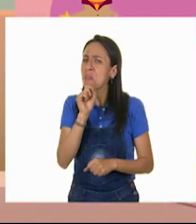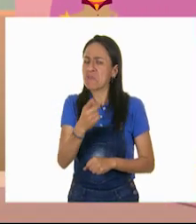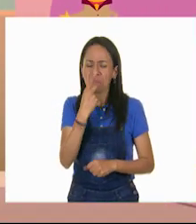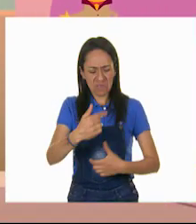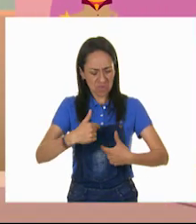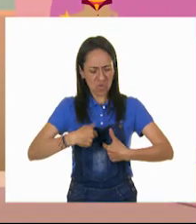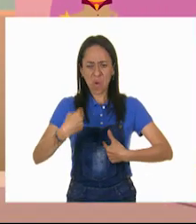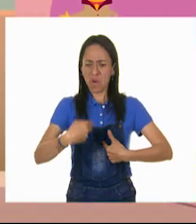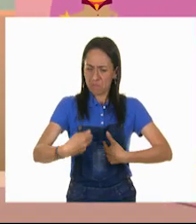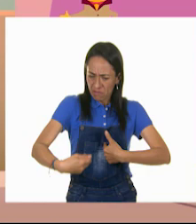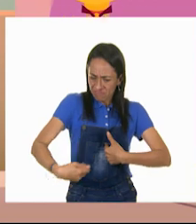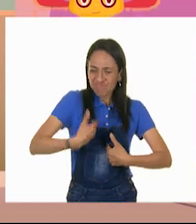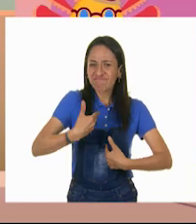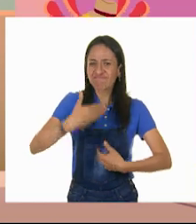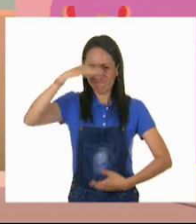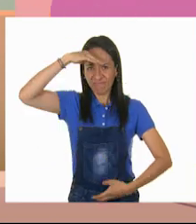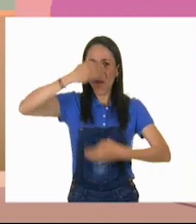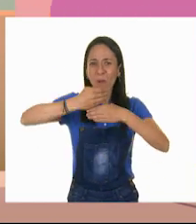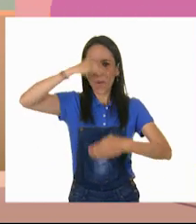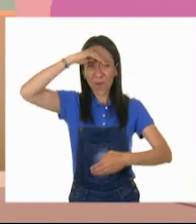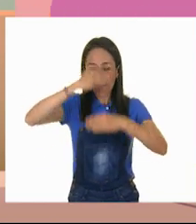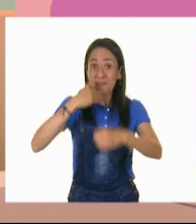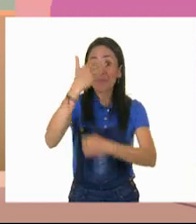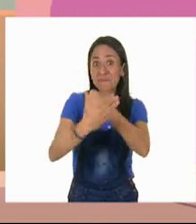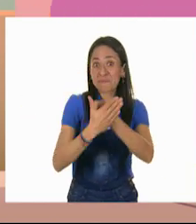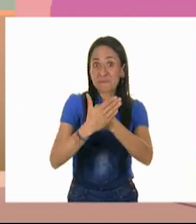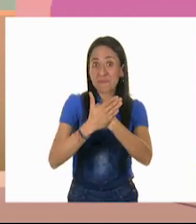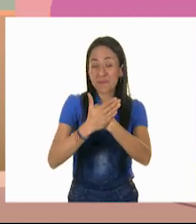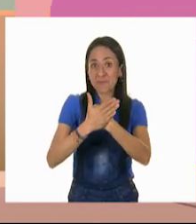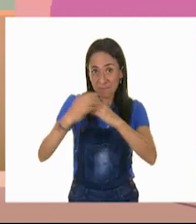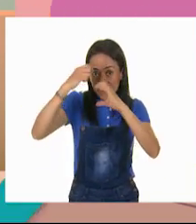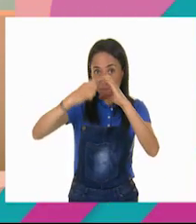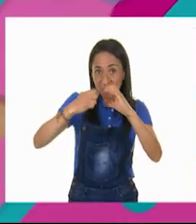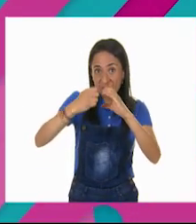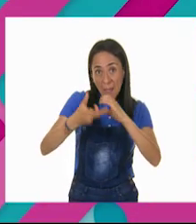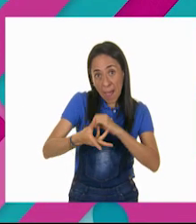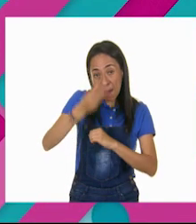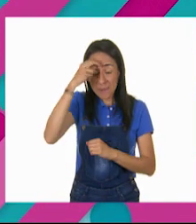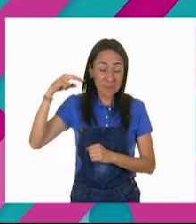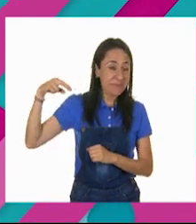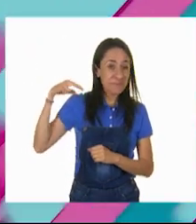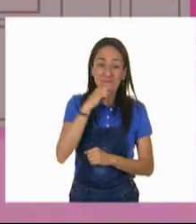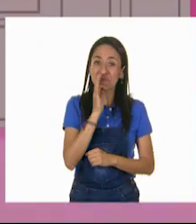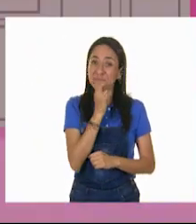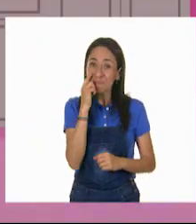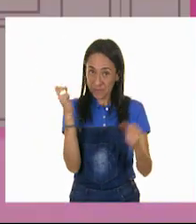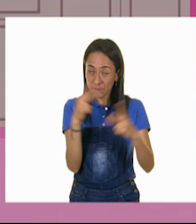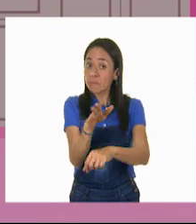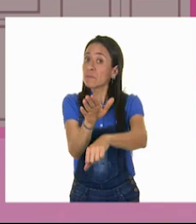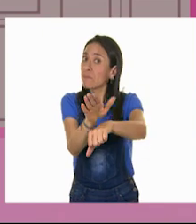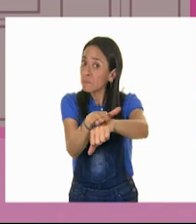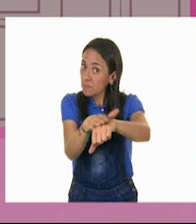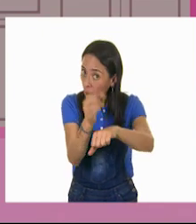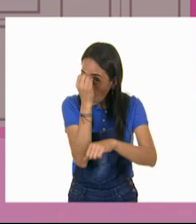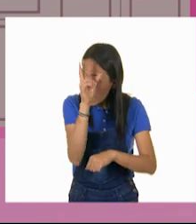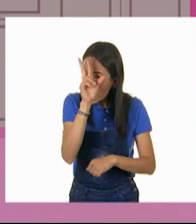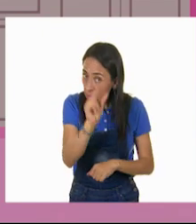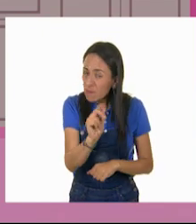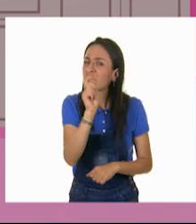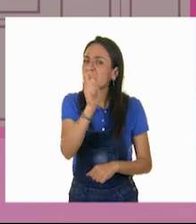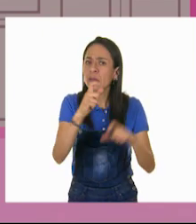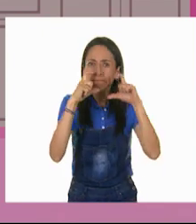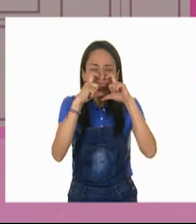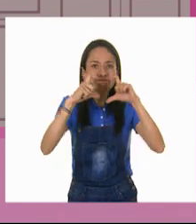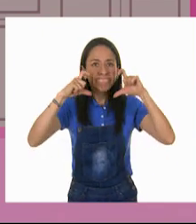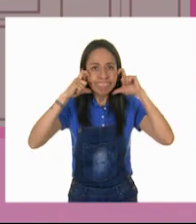los esperamos en nuestra próxima cápsula de aprender rápido no olvidéis de utilizar cubrebocas y